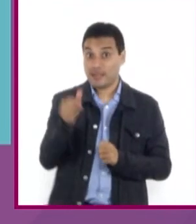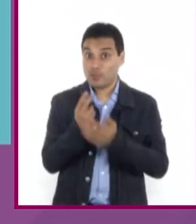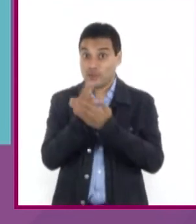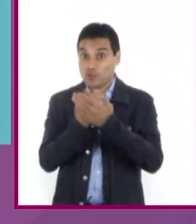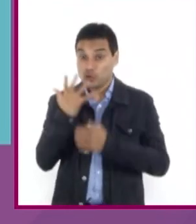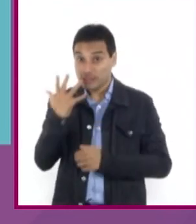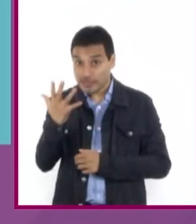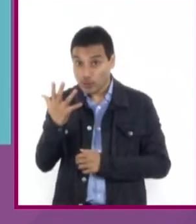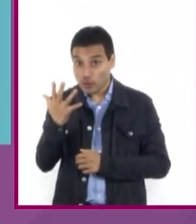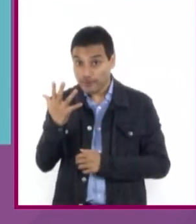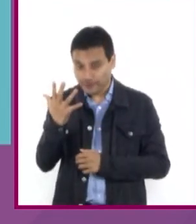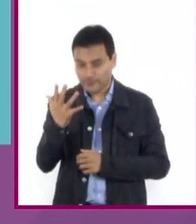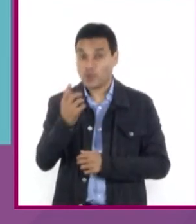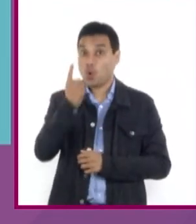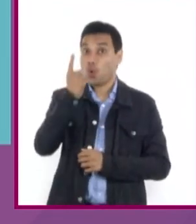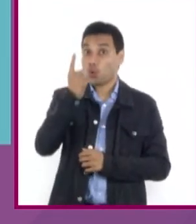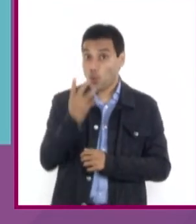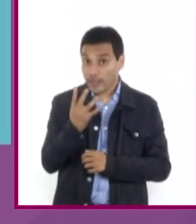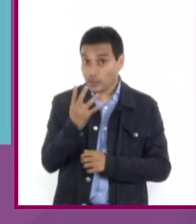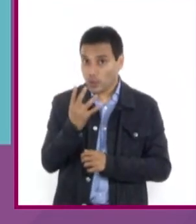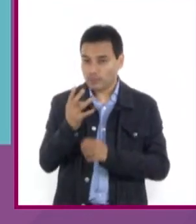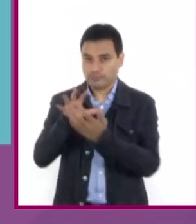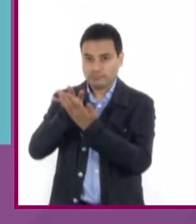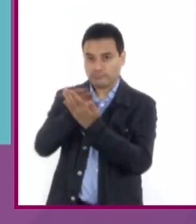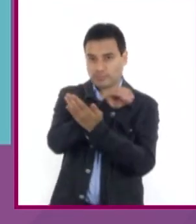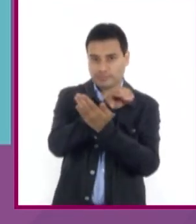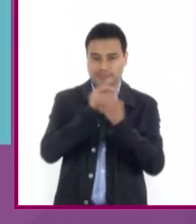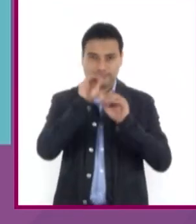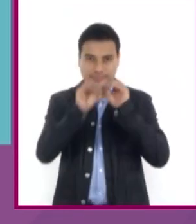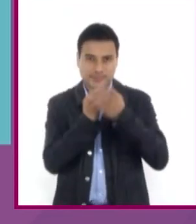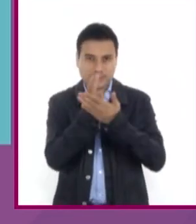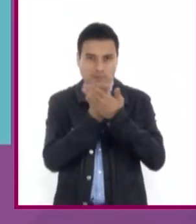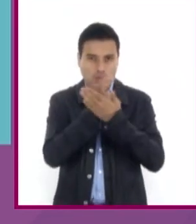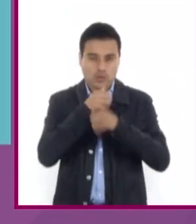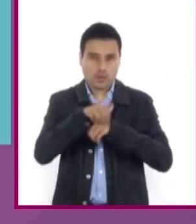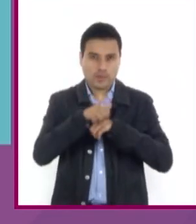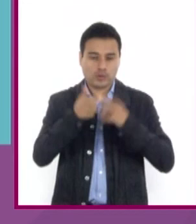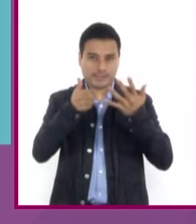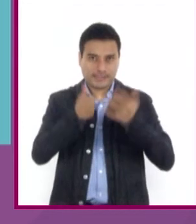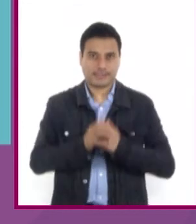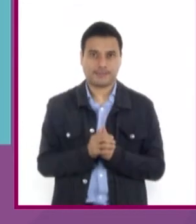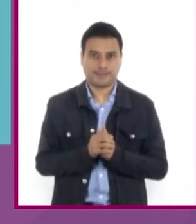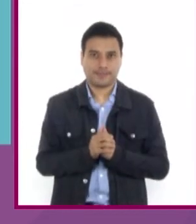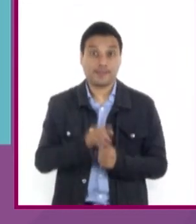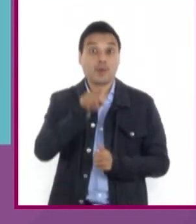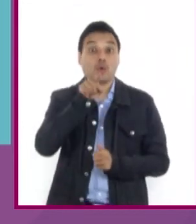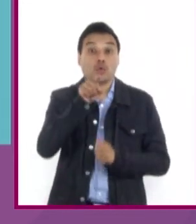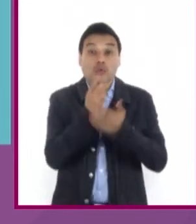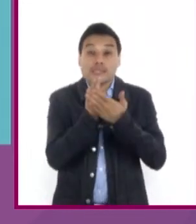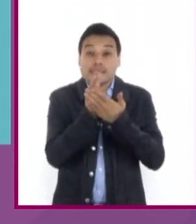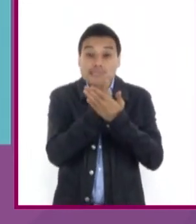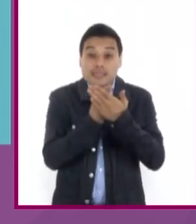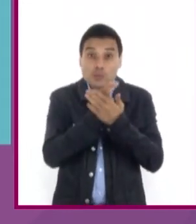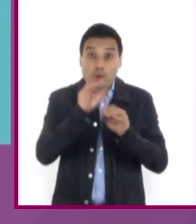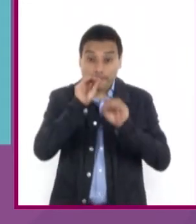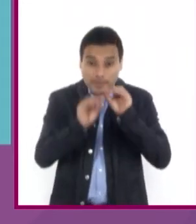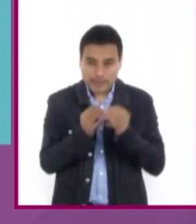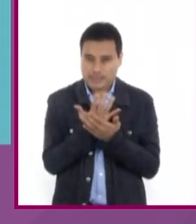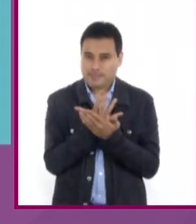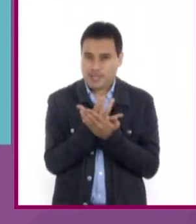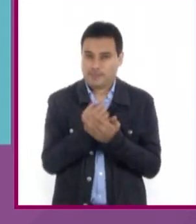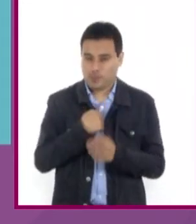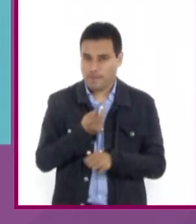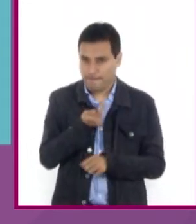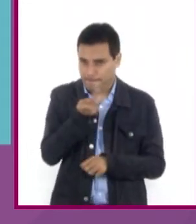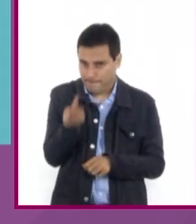el factor de escala 1/4 para obtener la figura 6. Antes de trazar las figuras, respondamos a